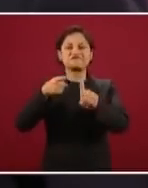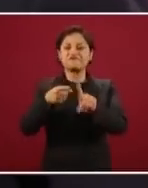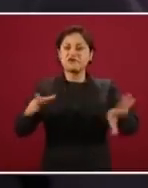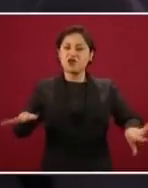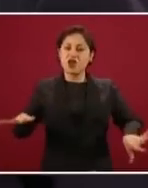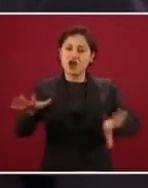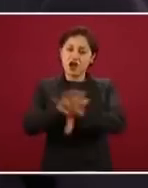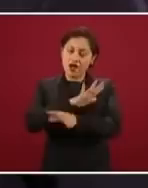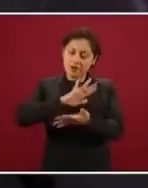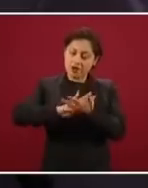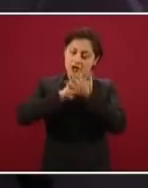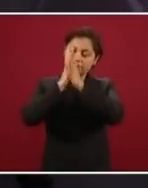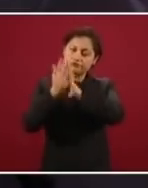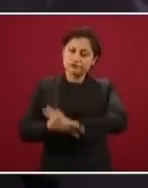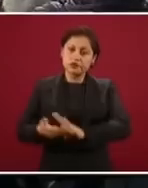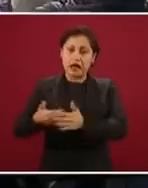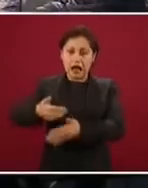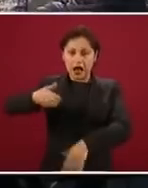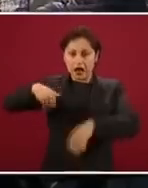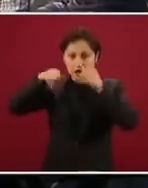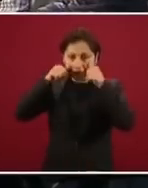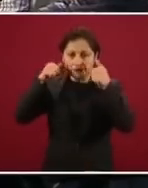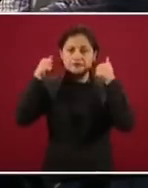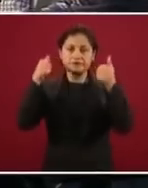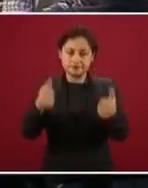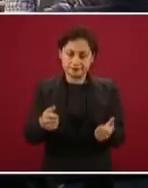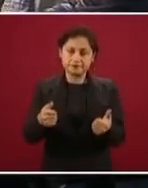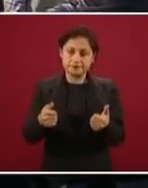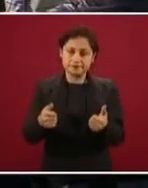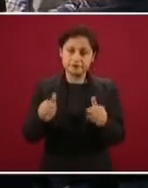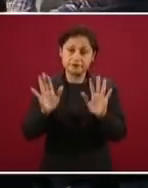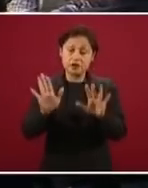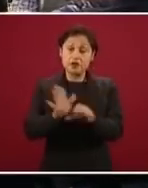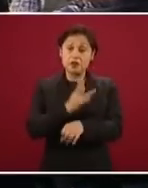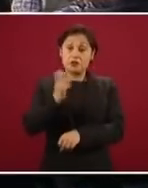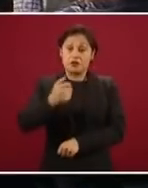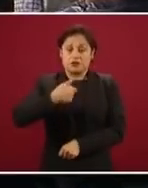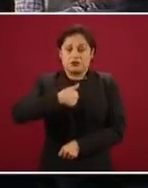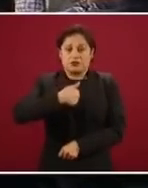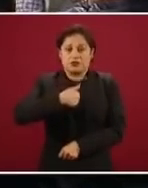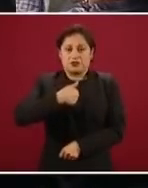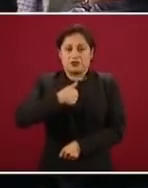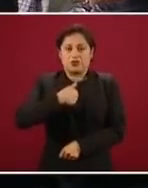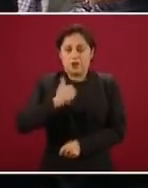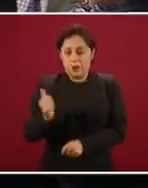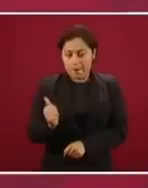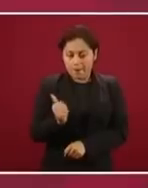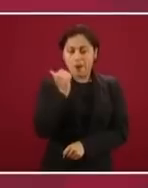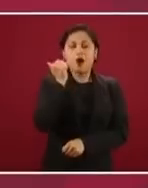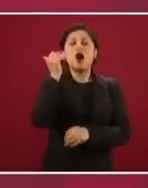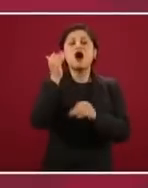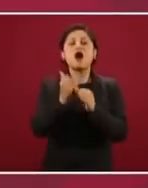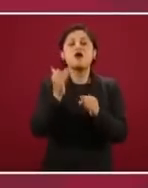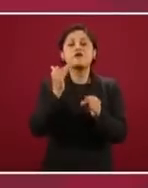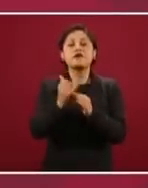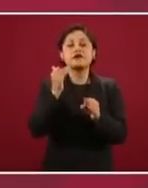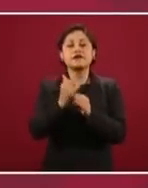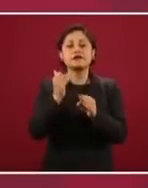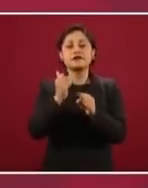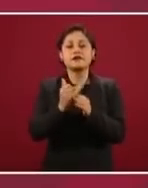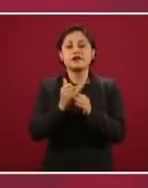y quiero aprovechar el tiempo del poco tiempo porque no me voy a